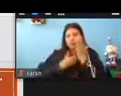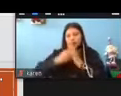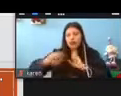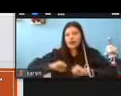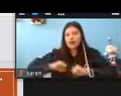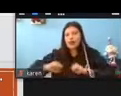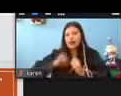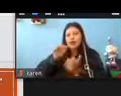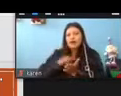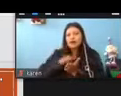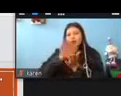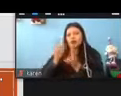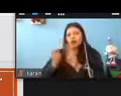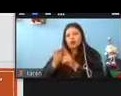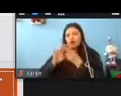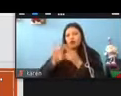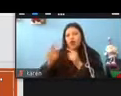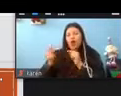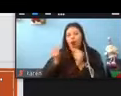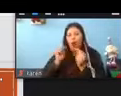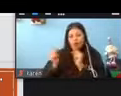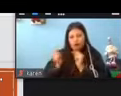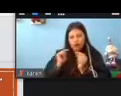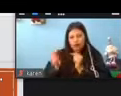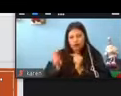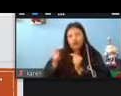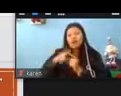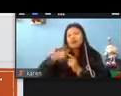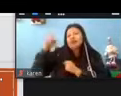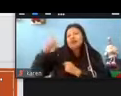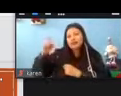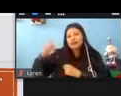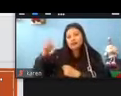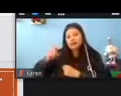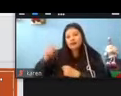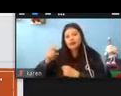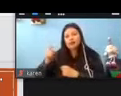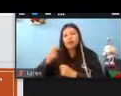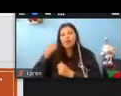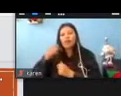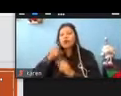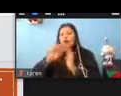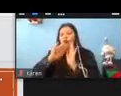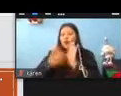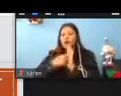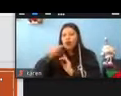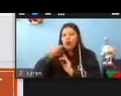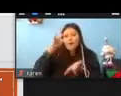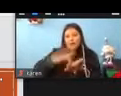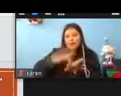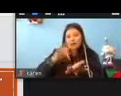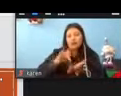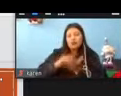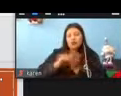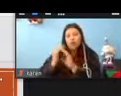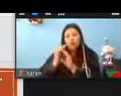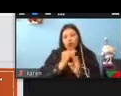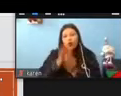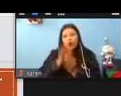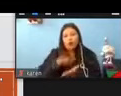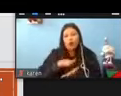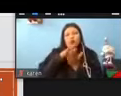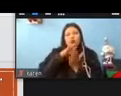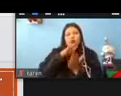archivos asociados al conflicto y la necesidad que recalcaron muchos de las y los participantes de proteger los archivos,